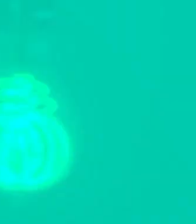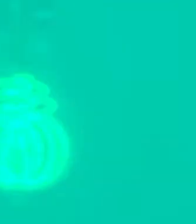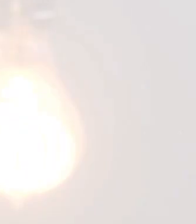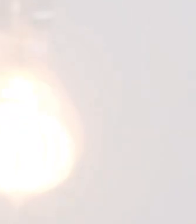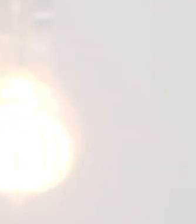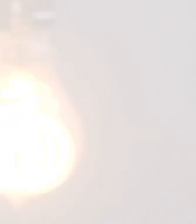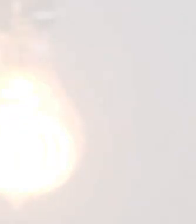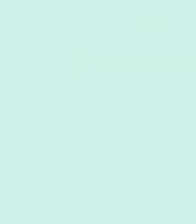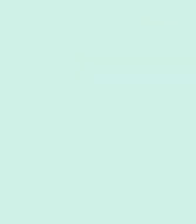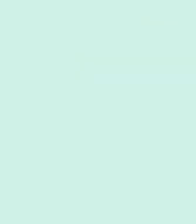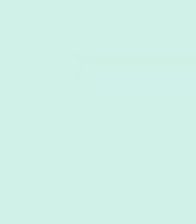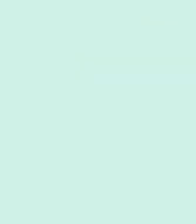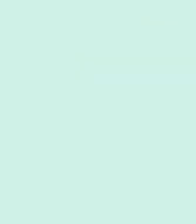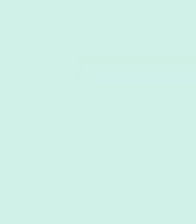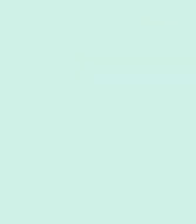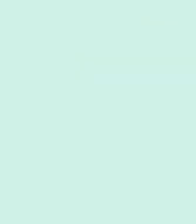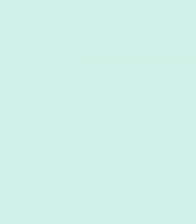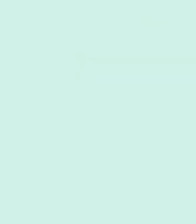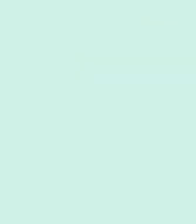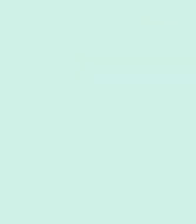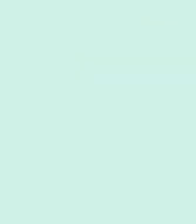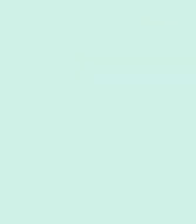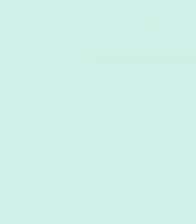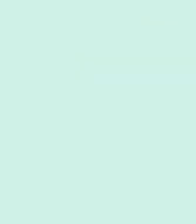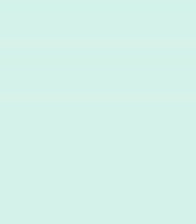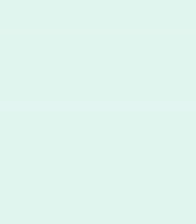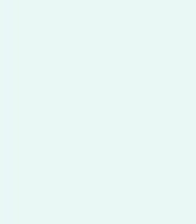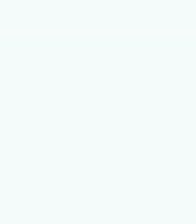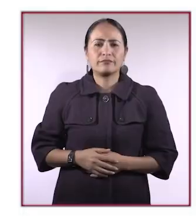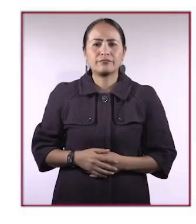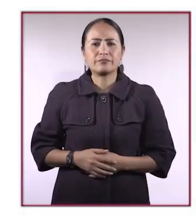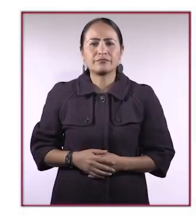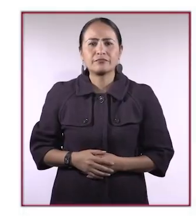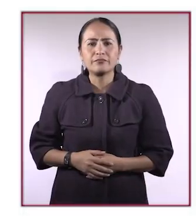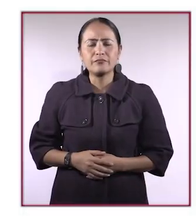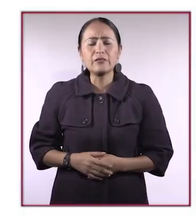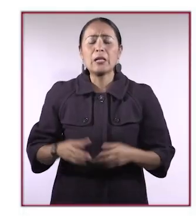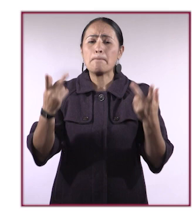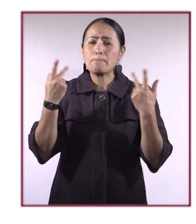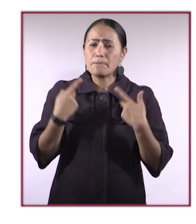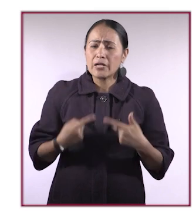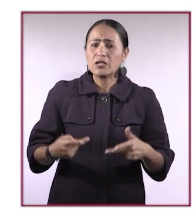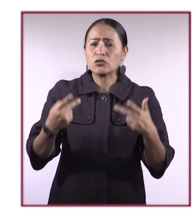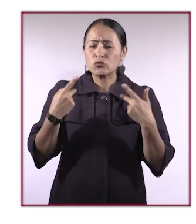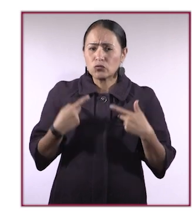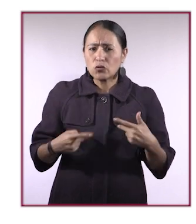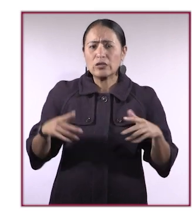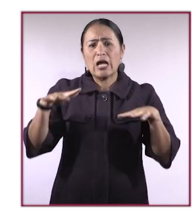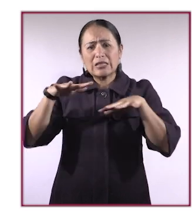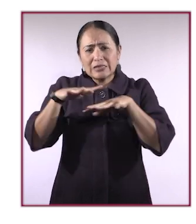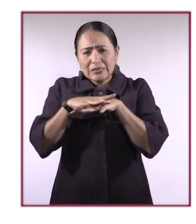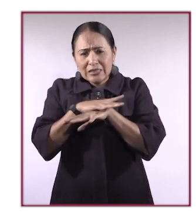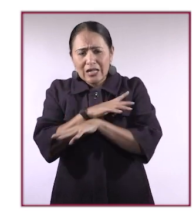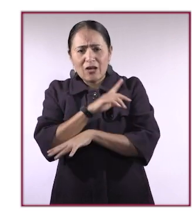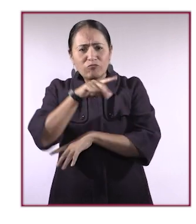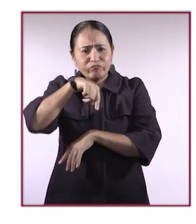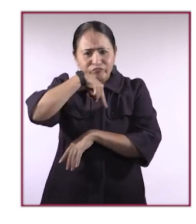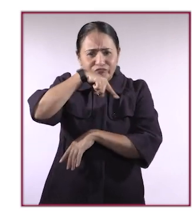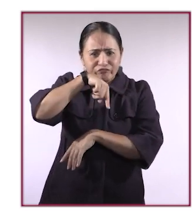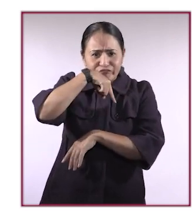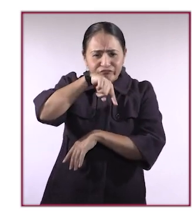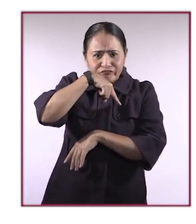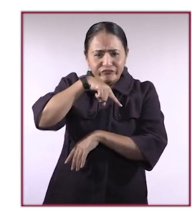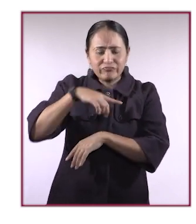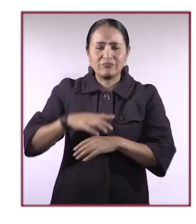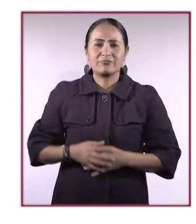Word. Lectura pausada. Los ancianitos que se transforman en guajolotes.